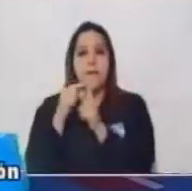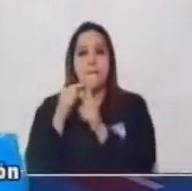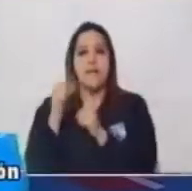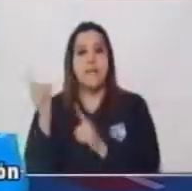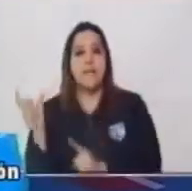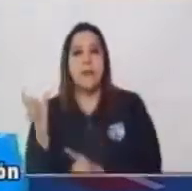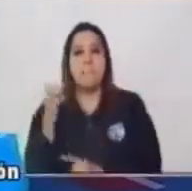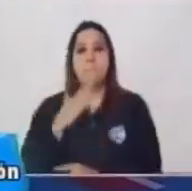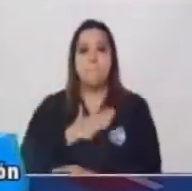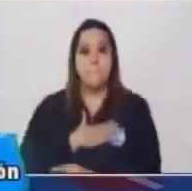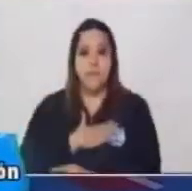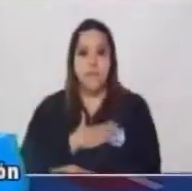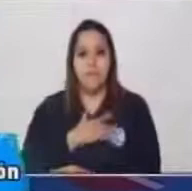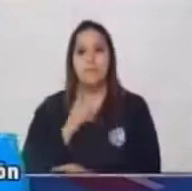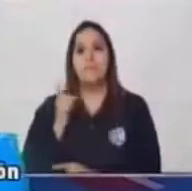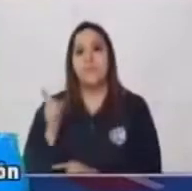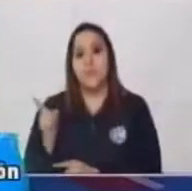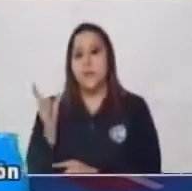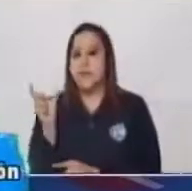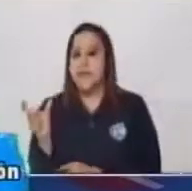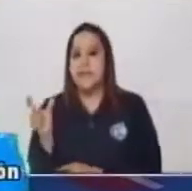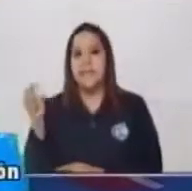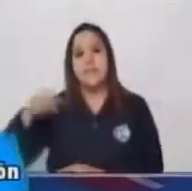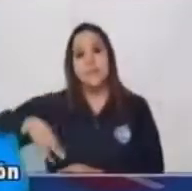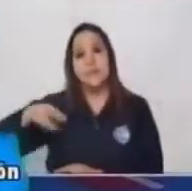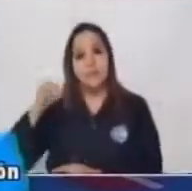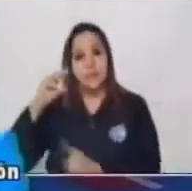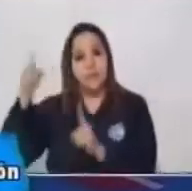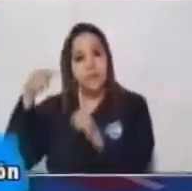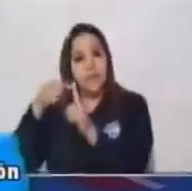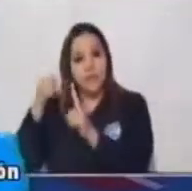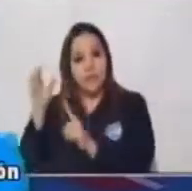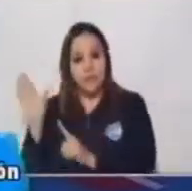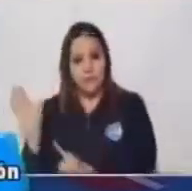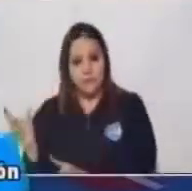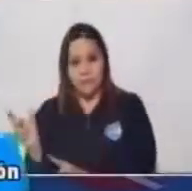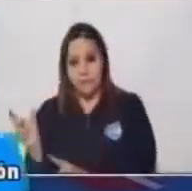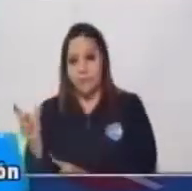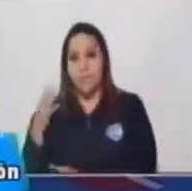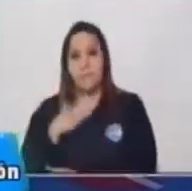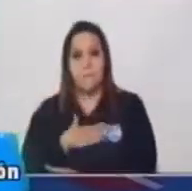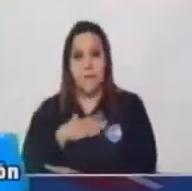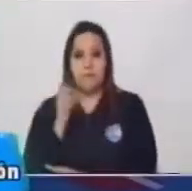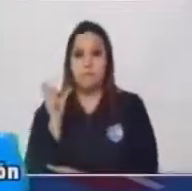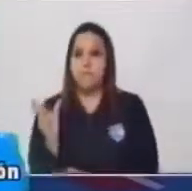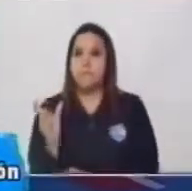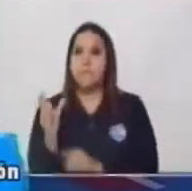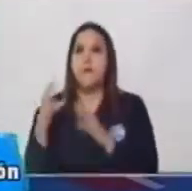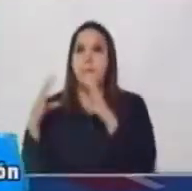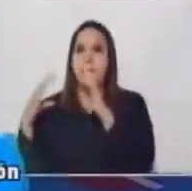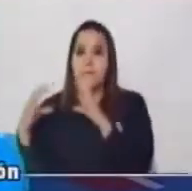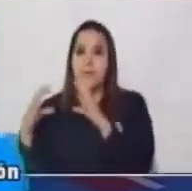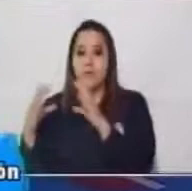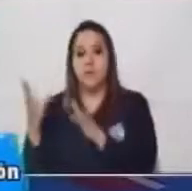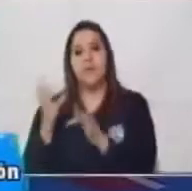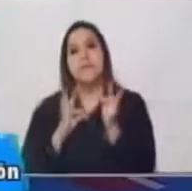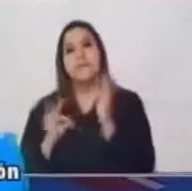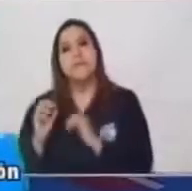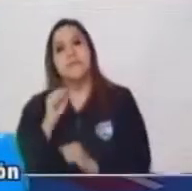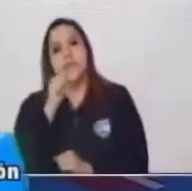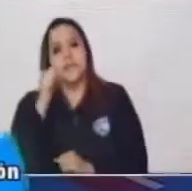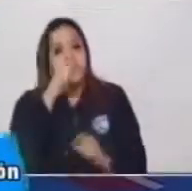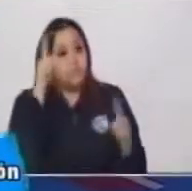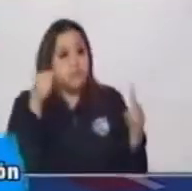mí. Entonces, este va a ser el modificador directo. A veces puede haber un modificador directo o pueden haber